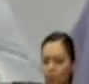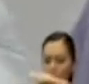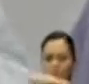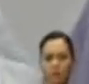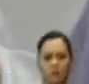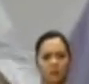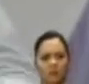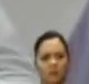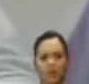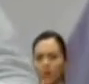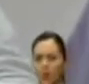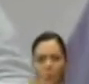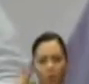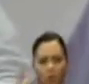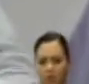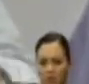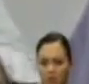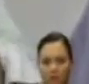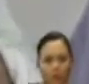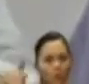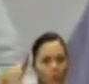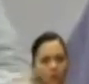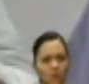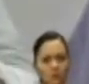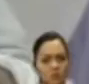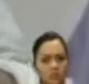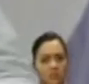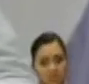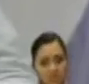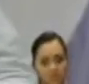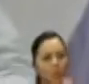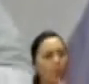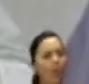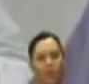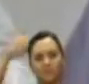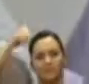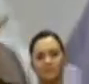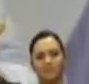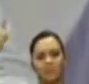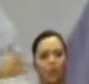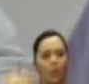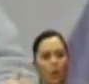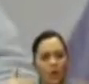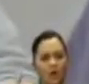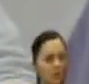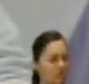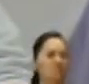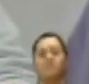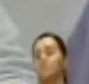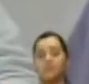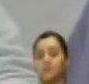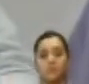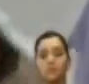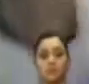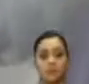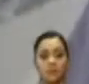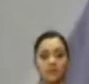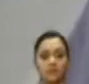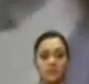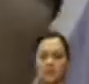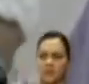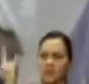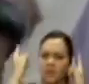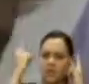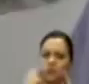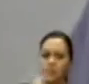tienen alcantarillado, no tienen nada. Que esa gente le hablen de modelo exitoso, créanme, que yo no sé cómo este país no ha caído en la violencia. Que los ricos